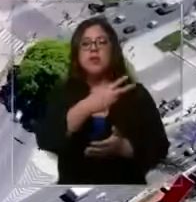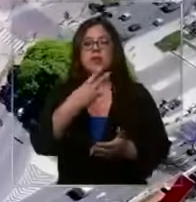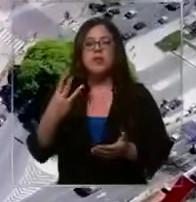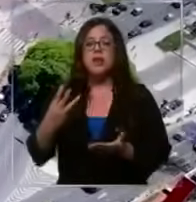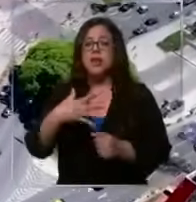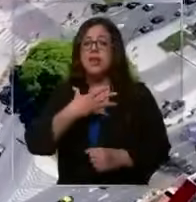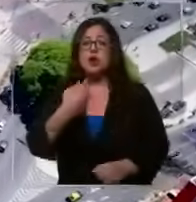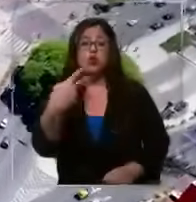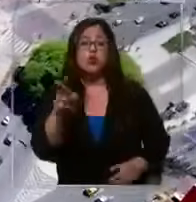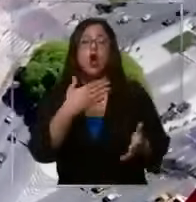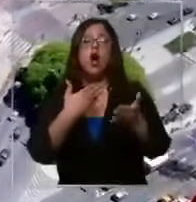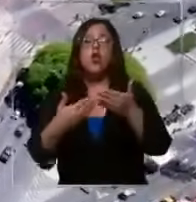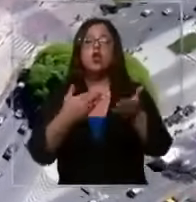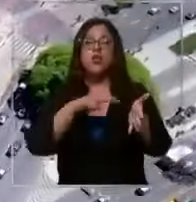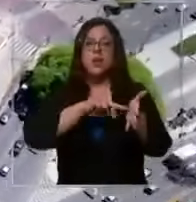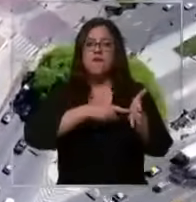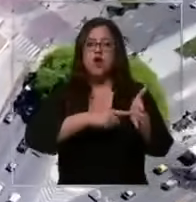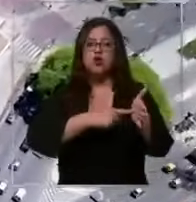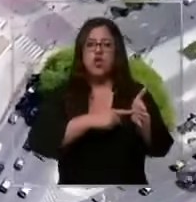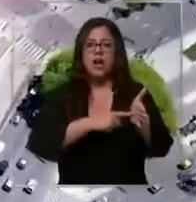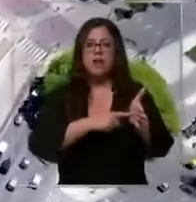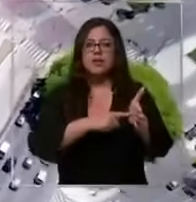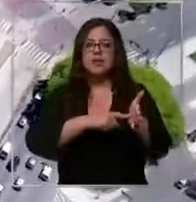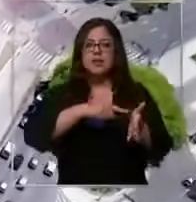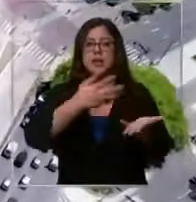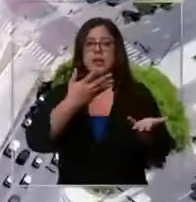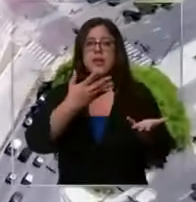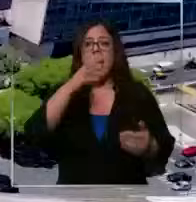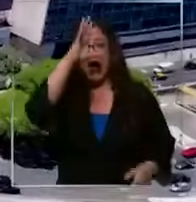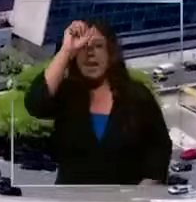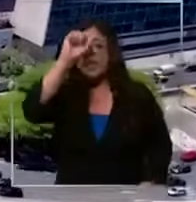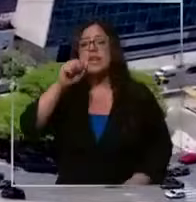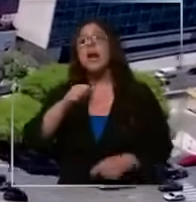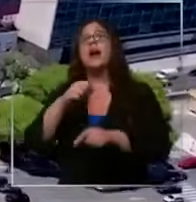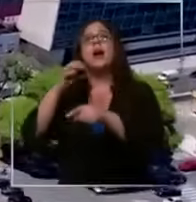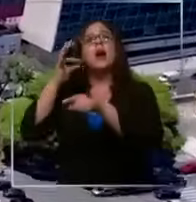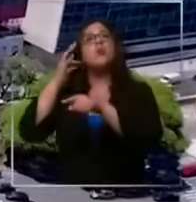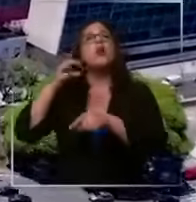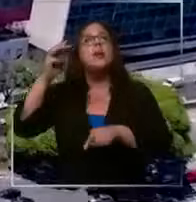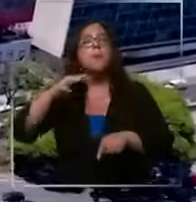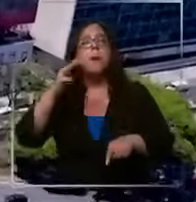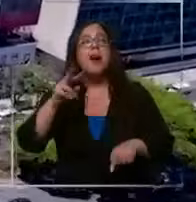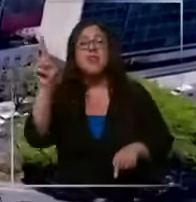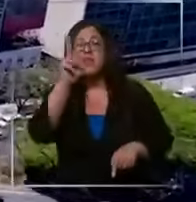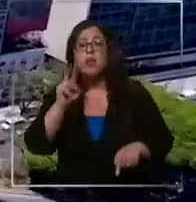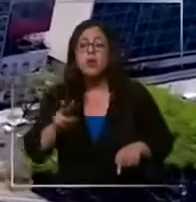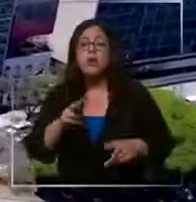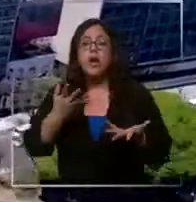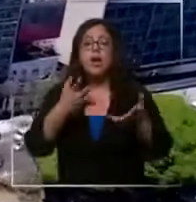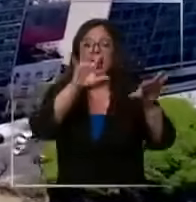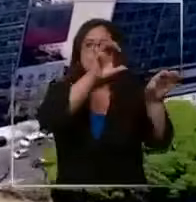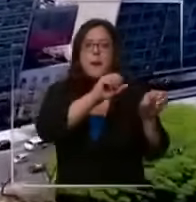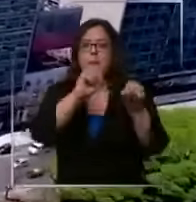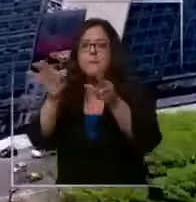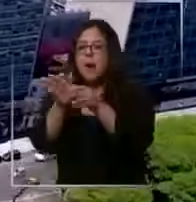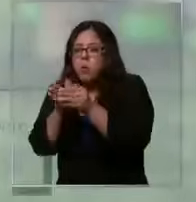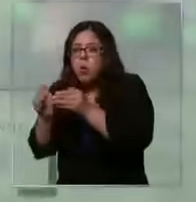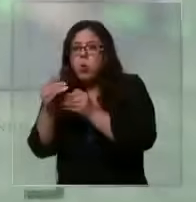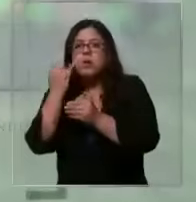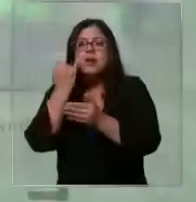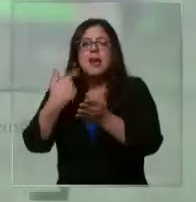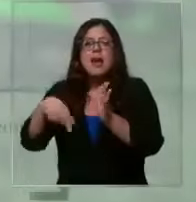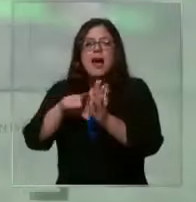estaría actualmente en Buenos Aires, Argentina. La madre de nacionalidad venezolana lo habría sacado por un paso no habilitado luego de